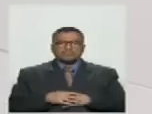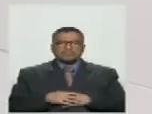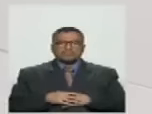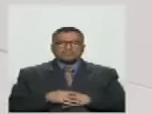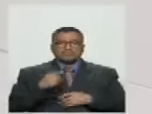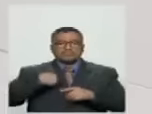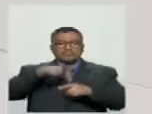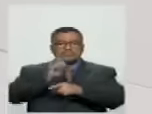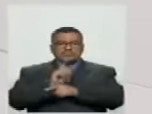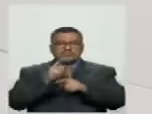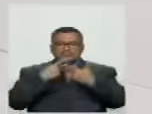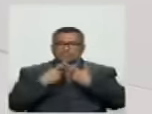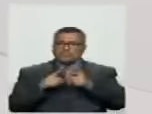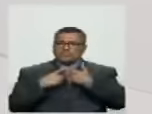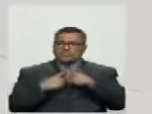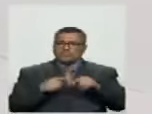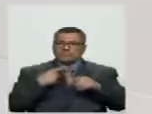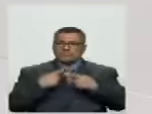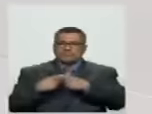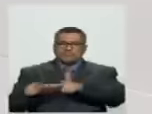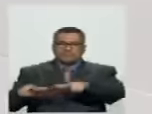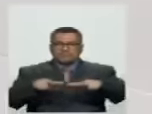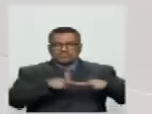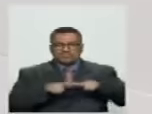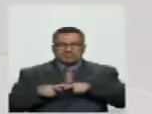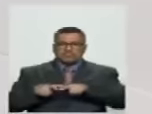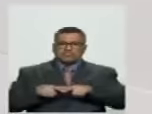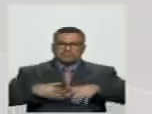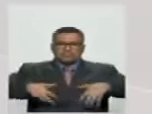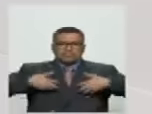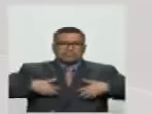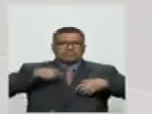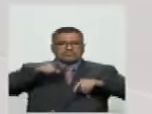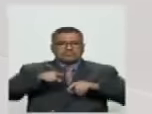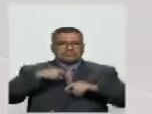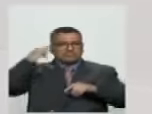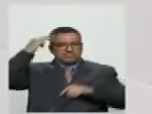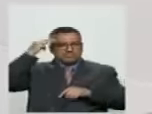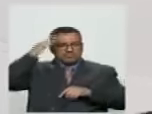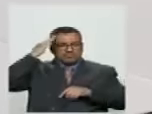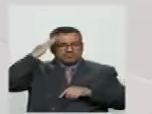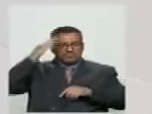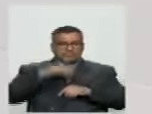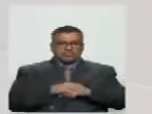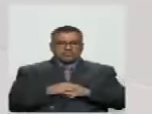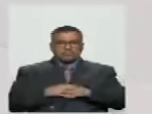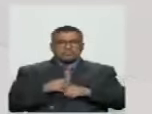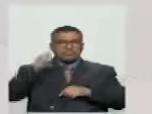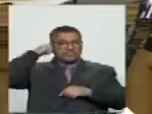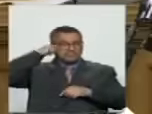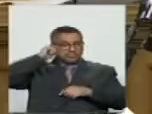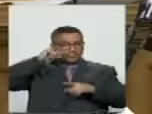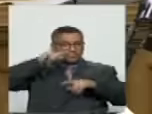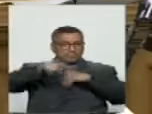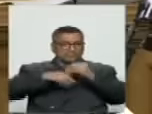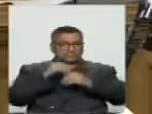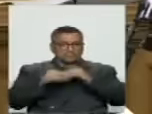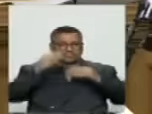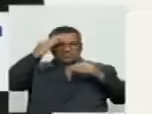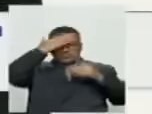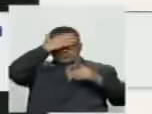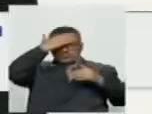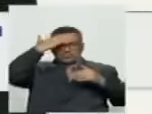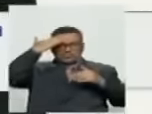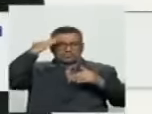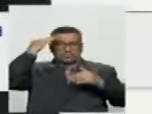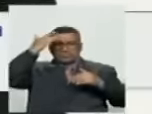Lo único que nos diferencia de otras especies de primates, el cerebro. Y más que el cerebro, esta parte del cerebro que a mí